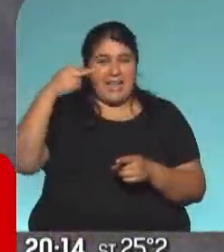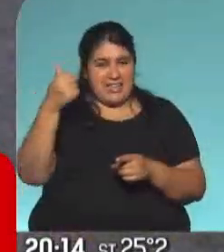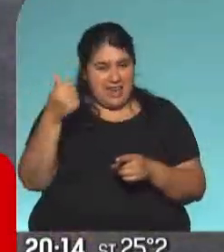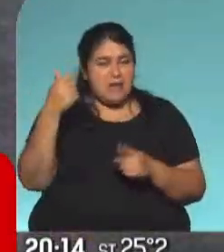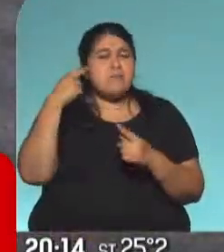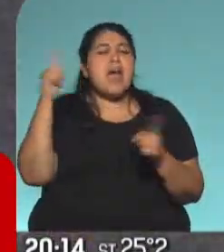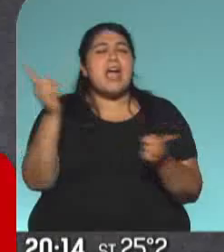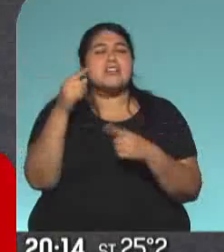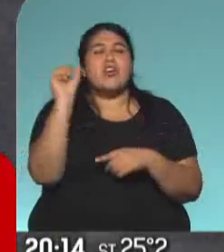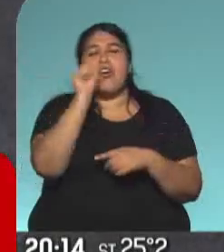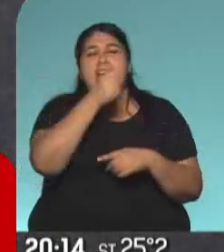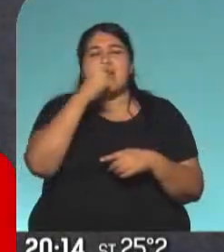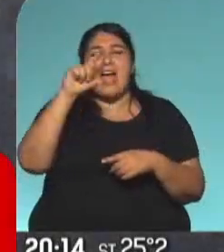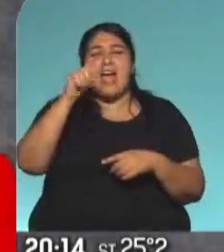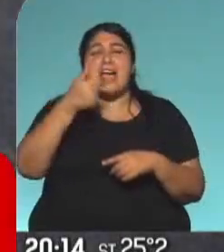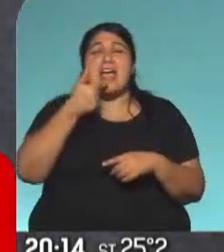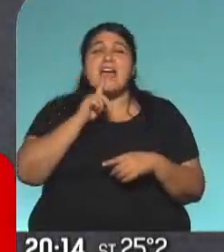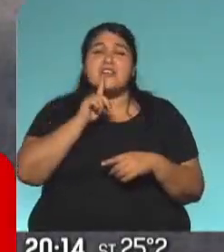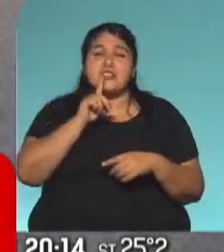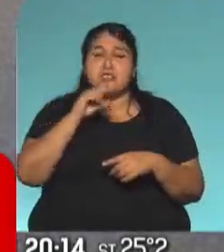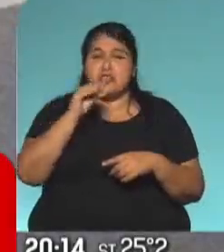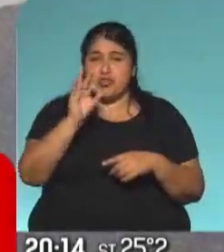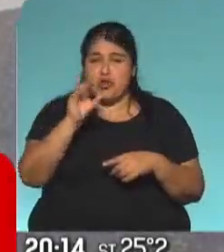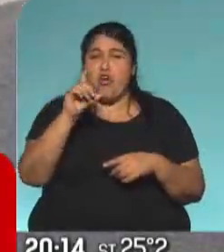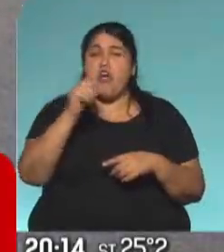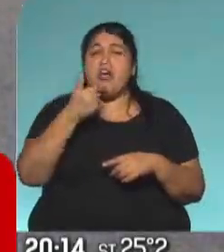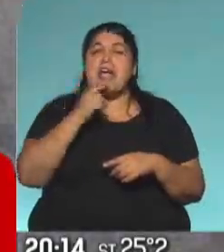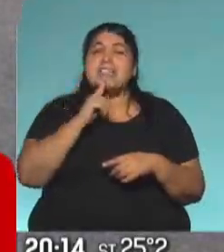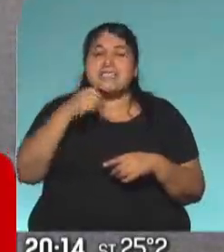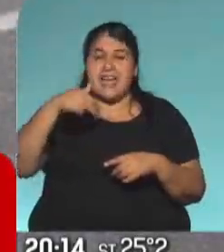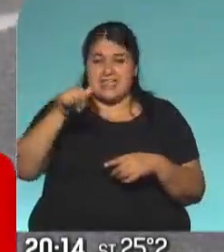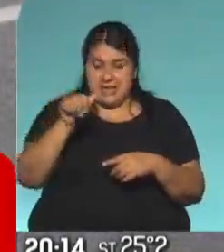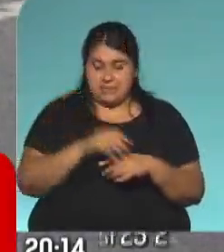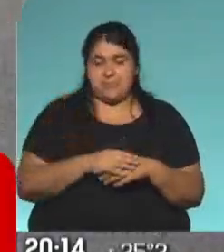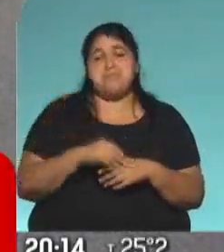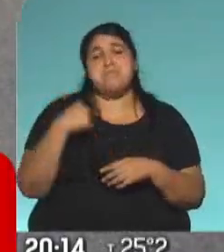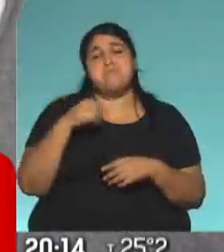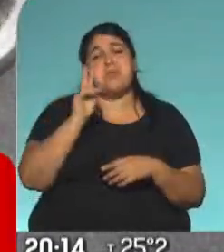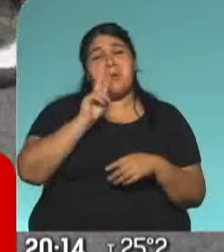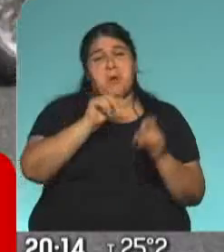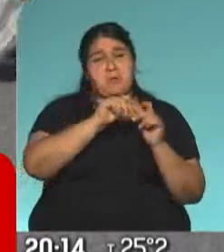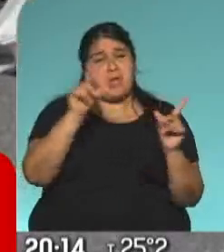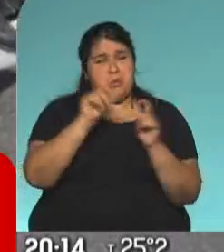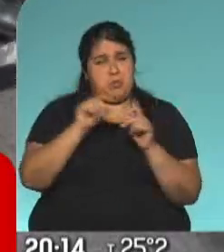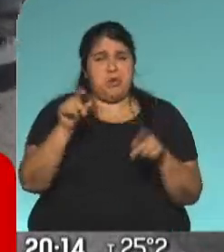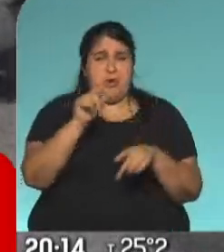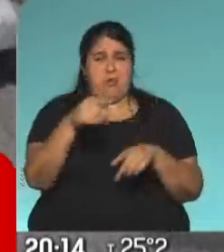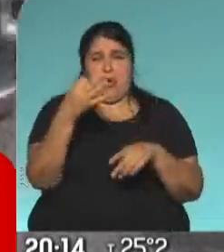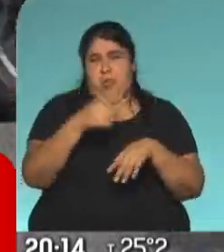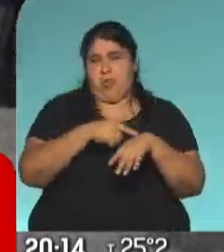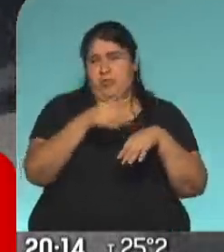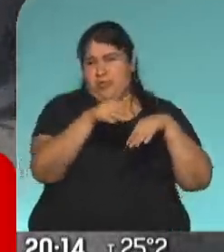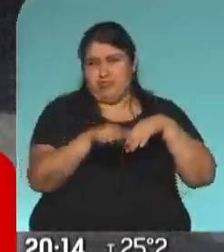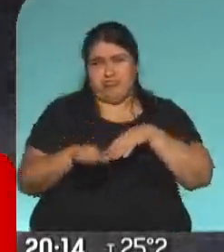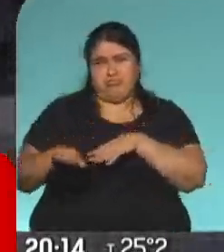tema de Cacho Castaña. Bueno, mientras seguimos viendo imágenes, ¿por qué? Porque duró todo este trayecto,